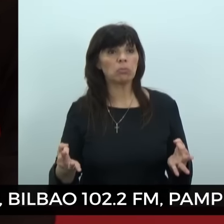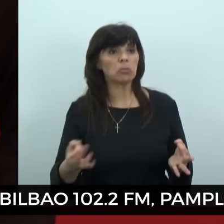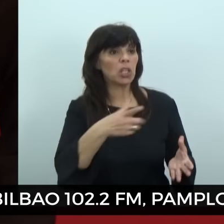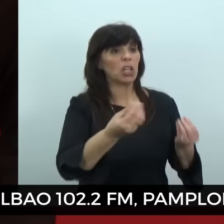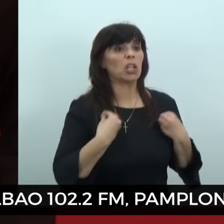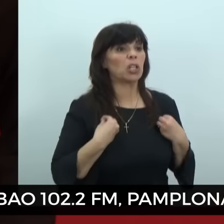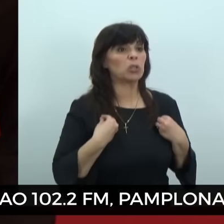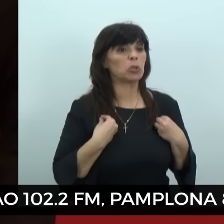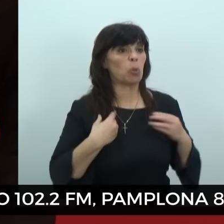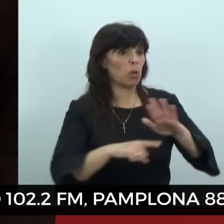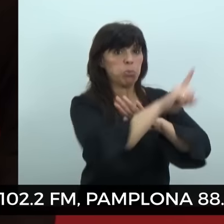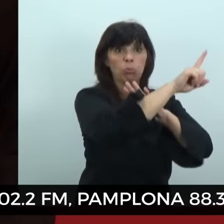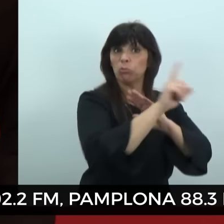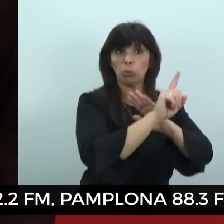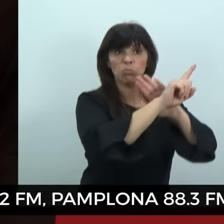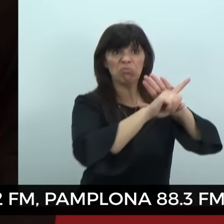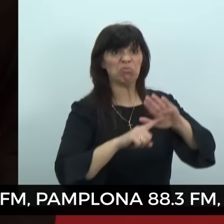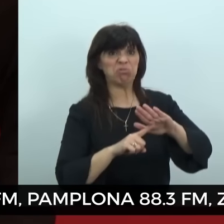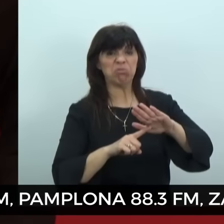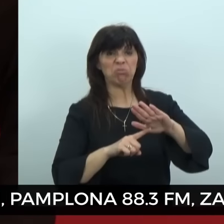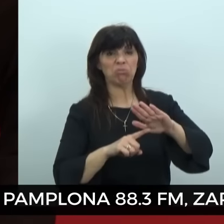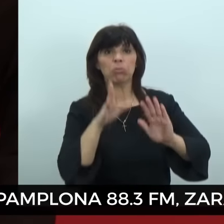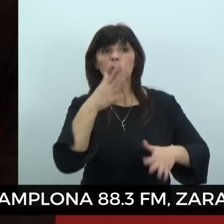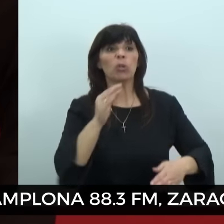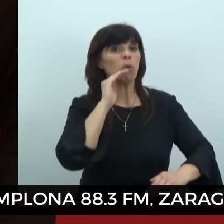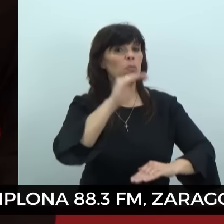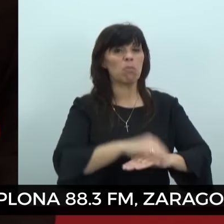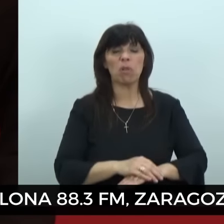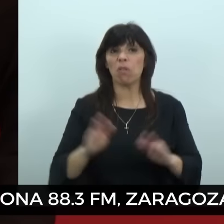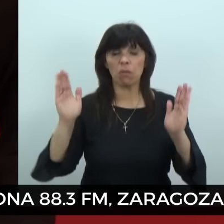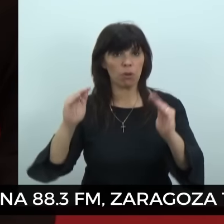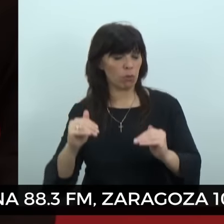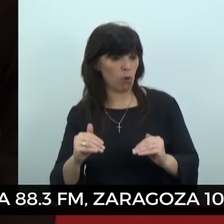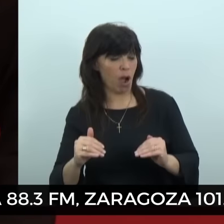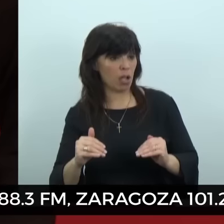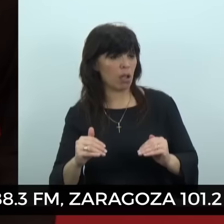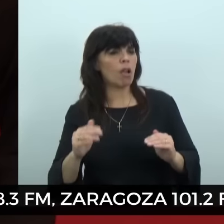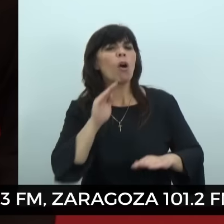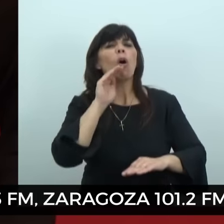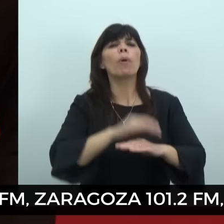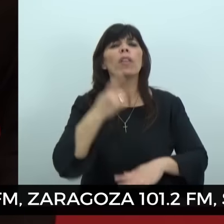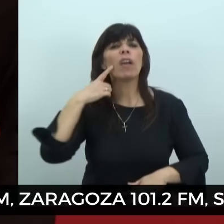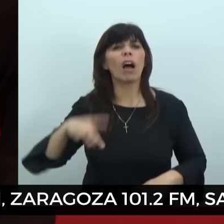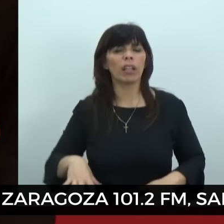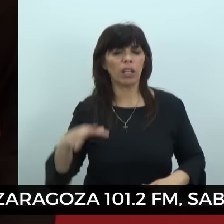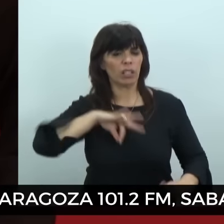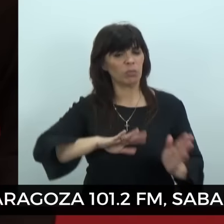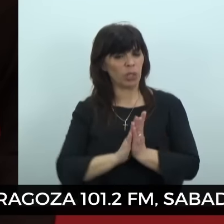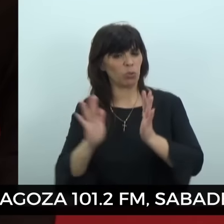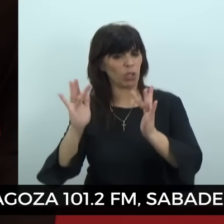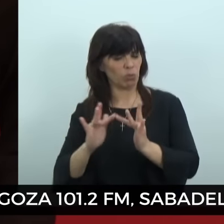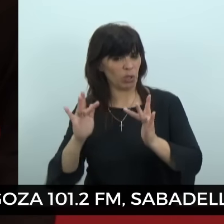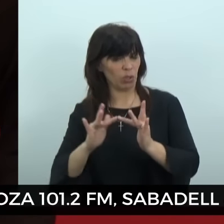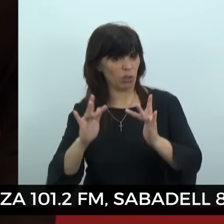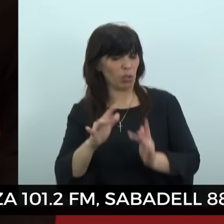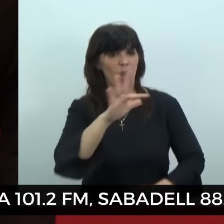¿Por qué? Porque si no hay obediencia al trato del Espíritu Santo, fe